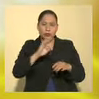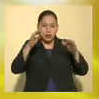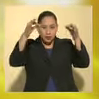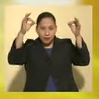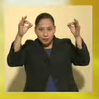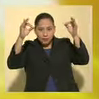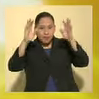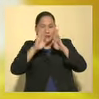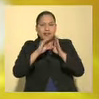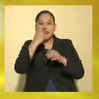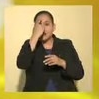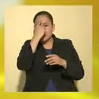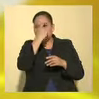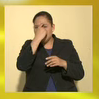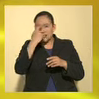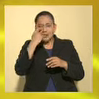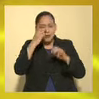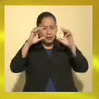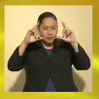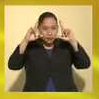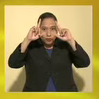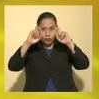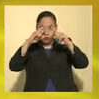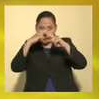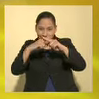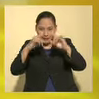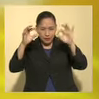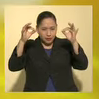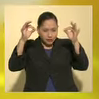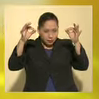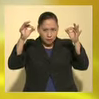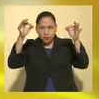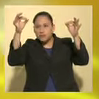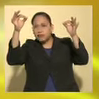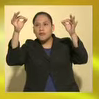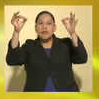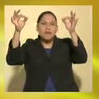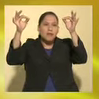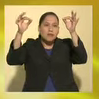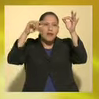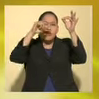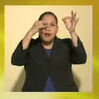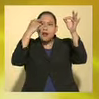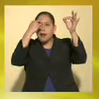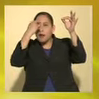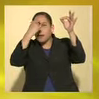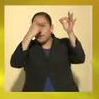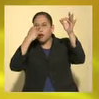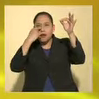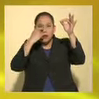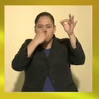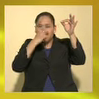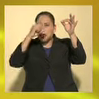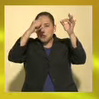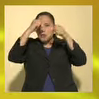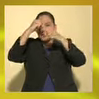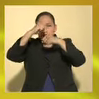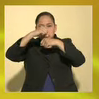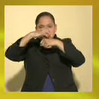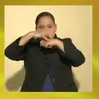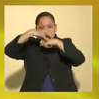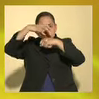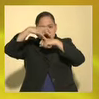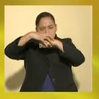radiografías de senos paranasales y aquí vamos a ver claramente cómo están inflamados los senos paranasales. En